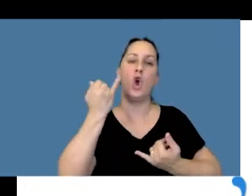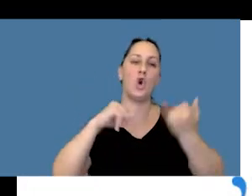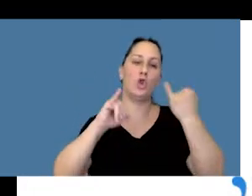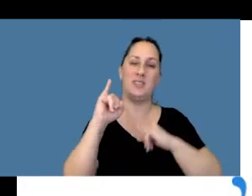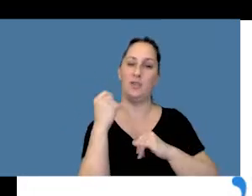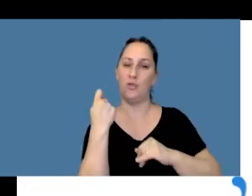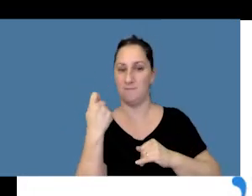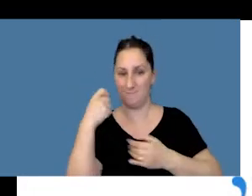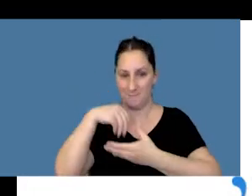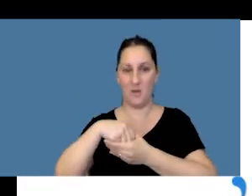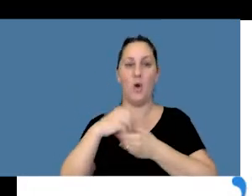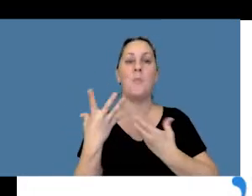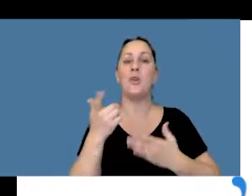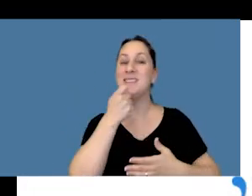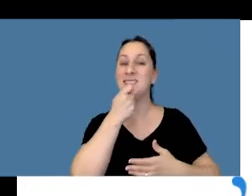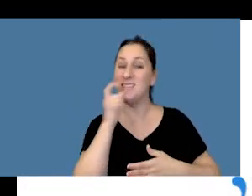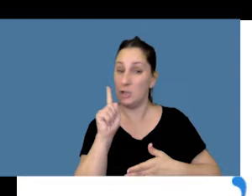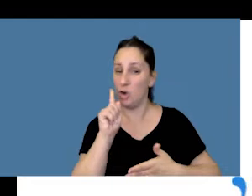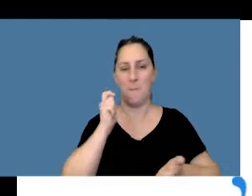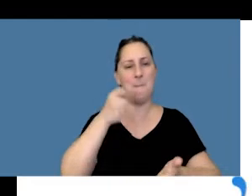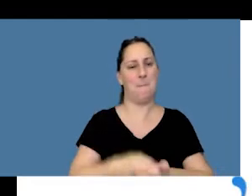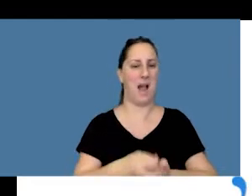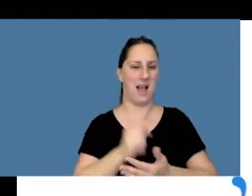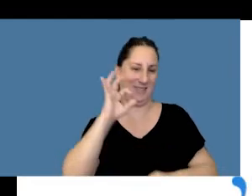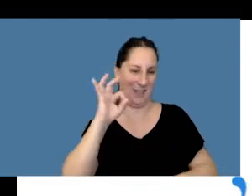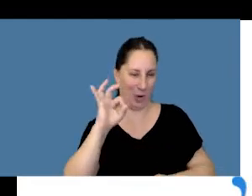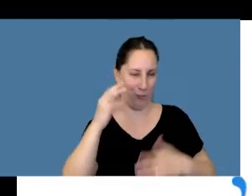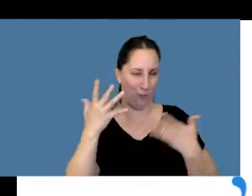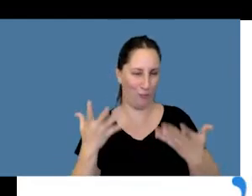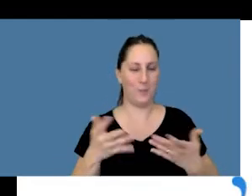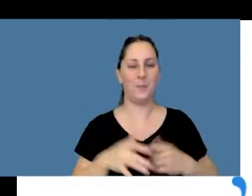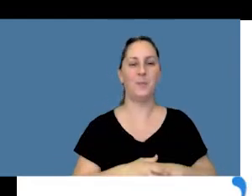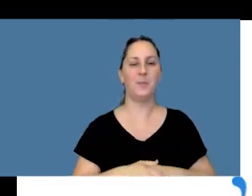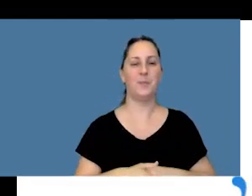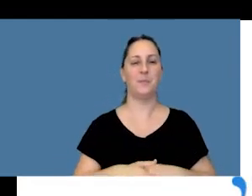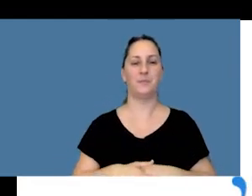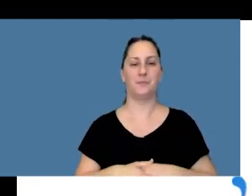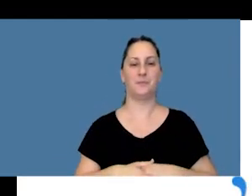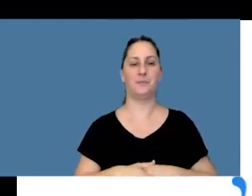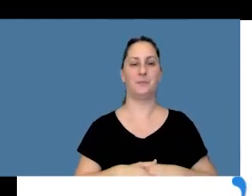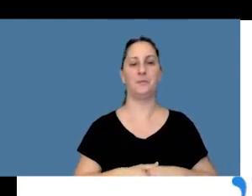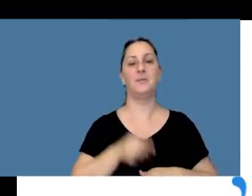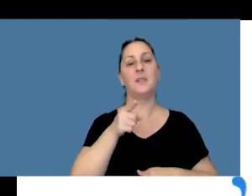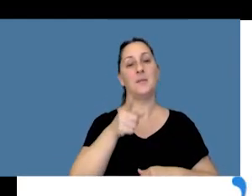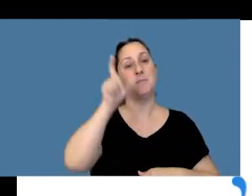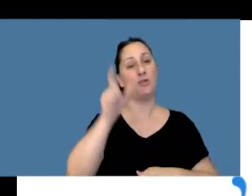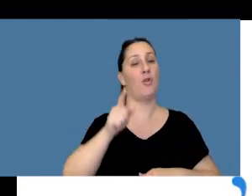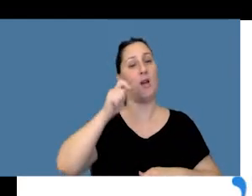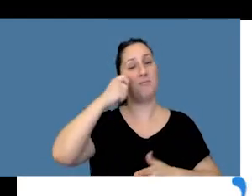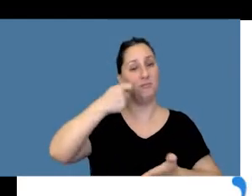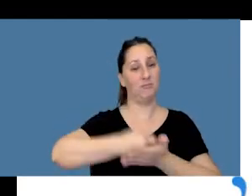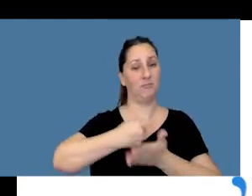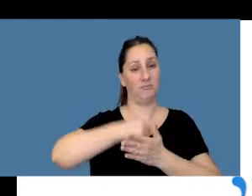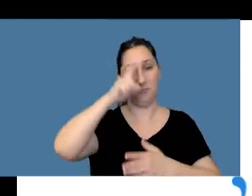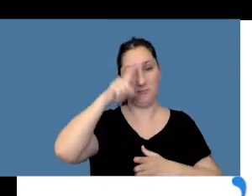previsional? Porque si no, no pagarían nada en ese caso, ¿se dan cuenta? Estos son aquellos que ya estaban abonando una cotización dentro